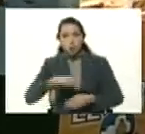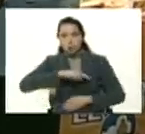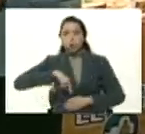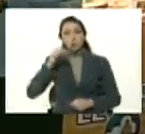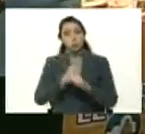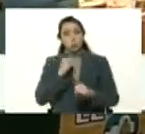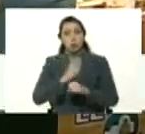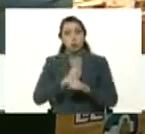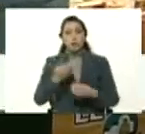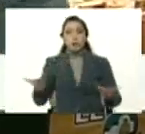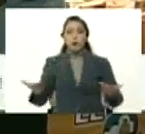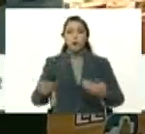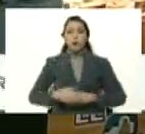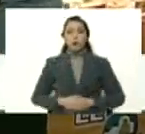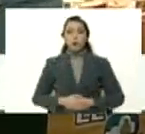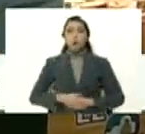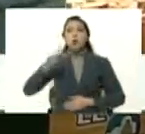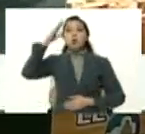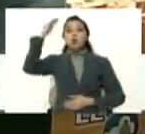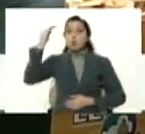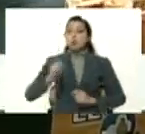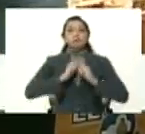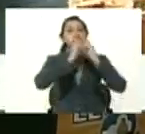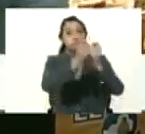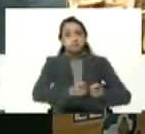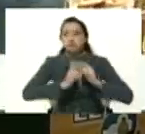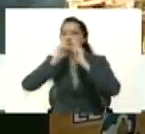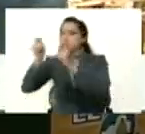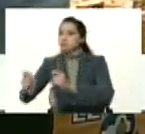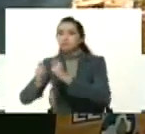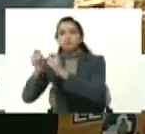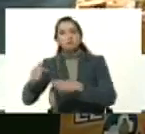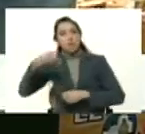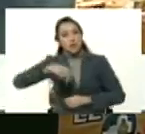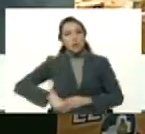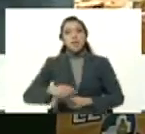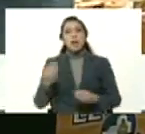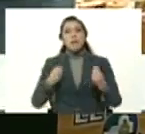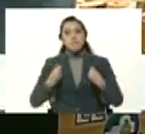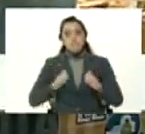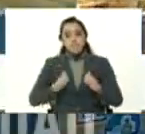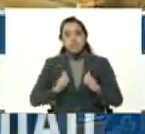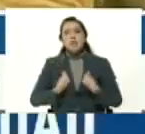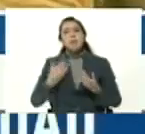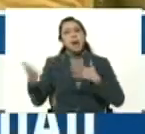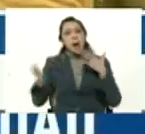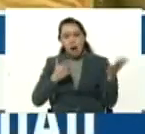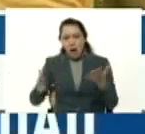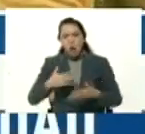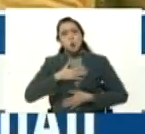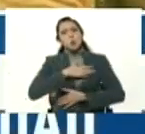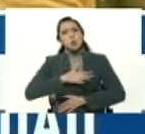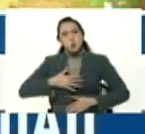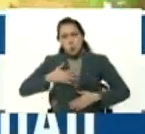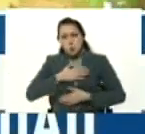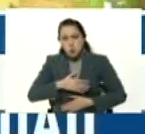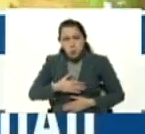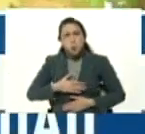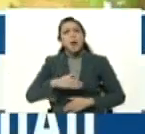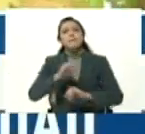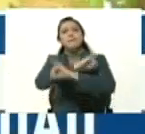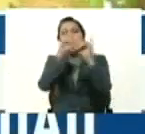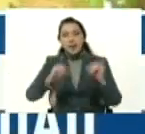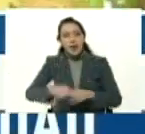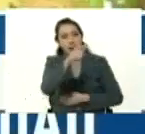trabajamos, para eso nos puso Dios en esta magnífica vida, para producir, para la satisfacción y la felicidad